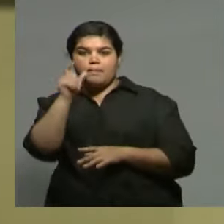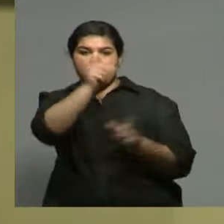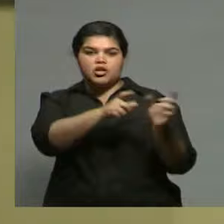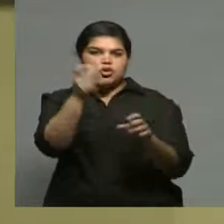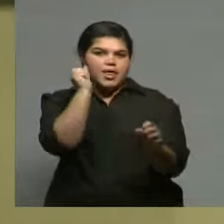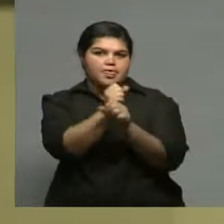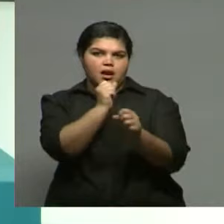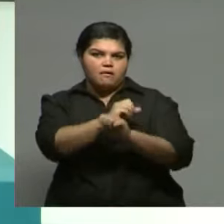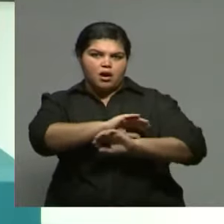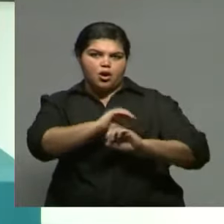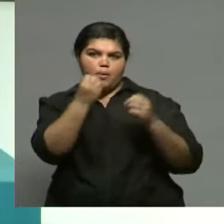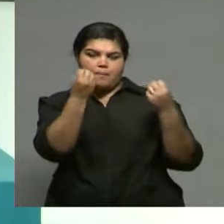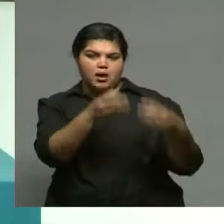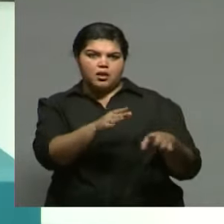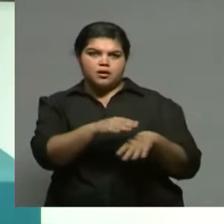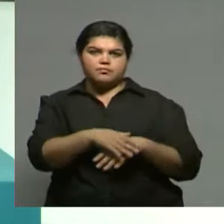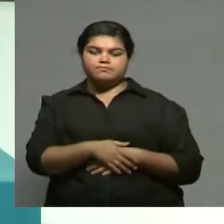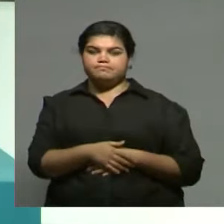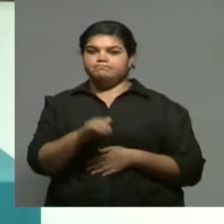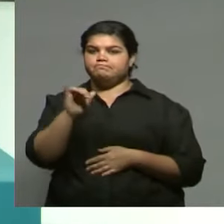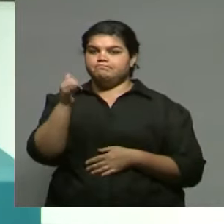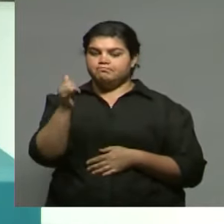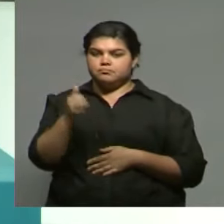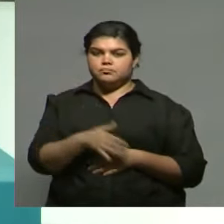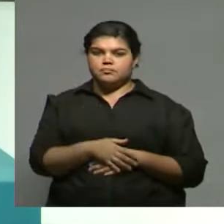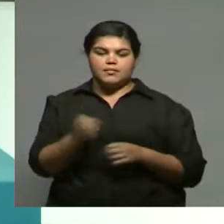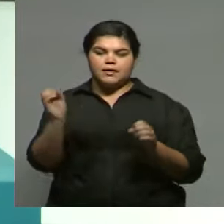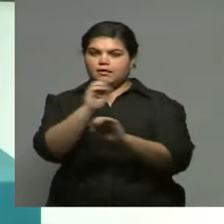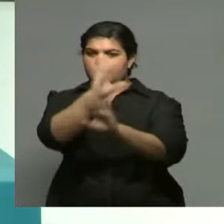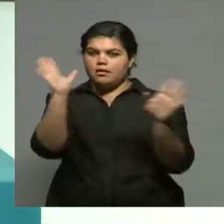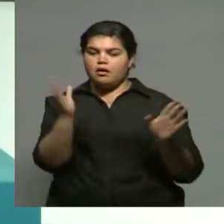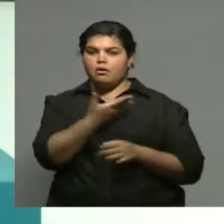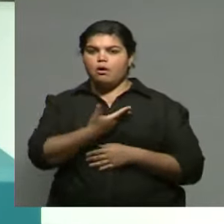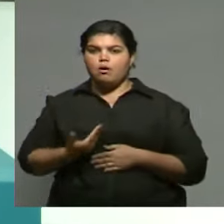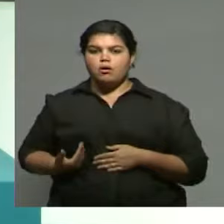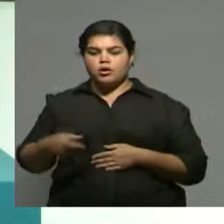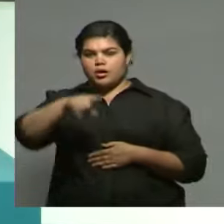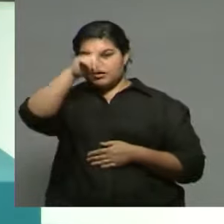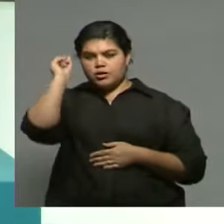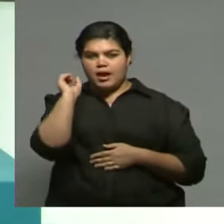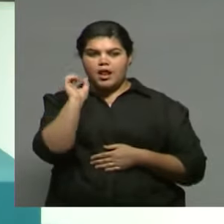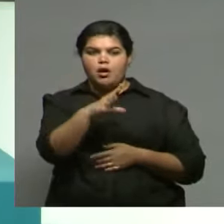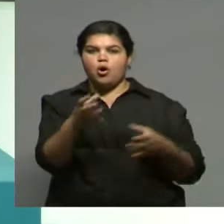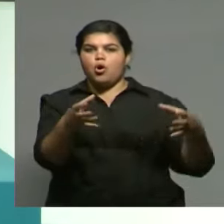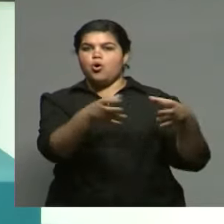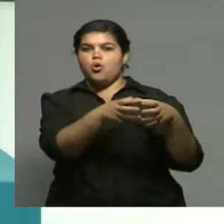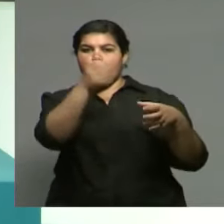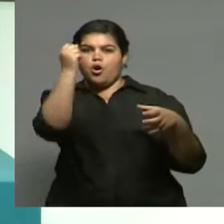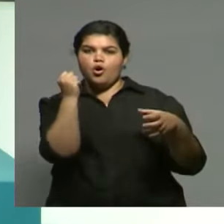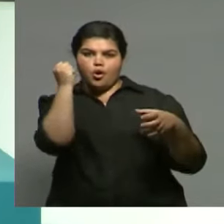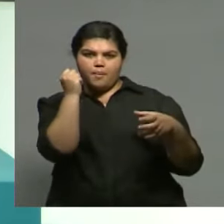sin trabajo. Sí, está claro que cuando el gobierno nacional toca algún sector determinado de la economía